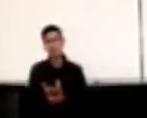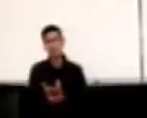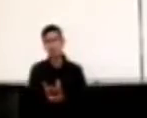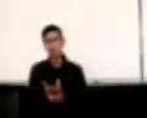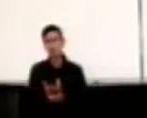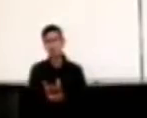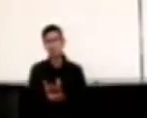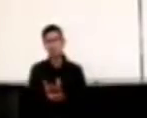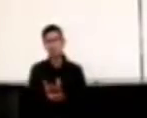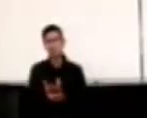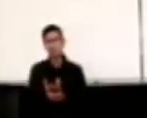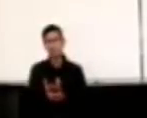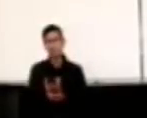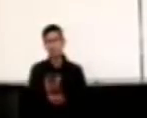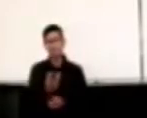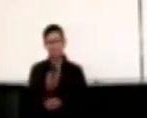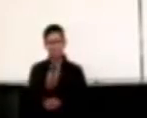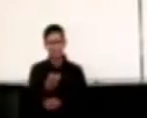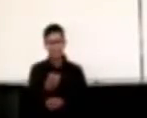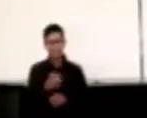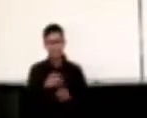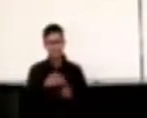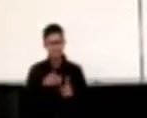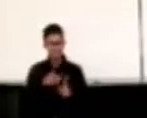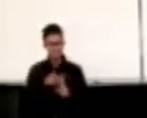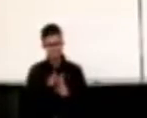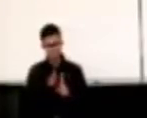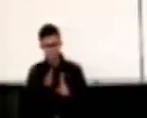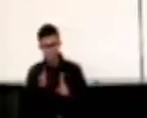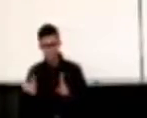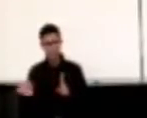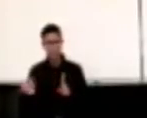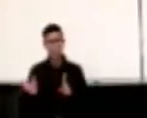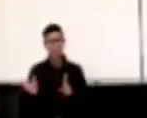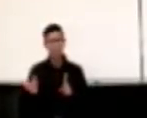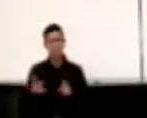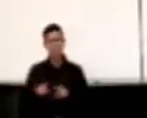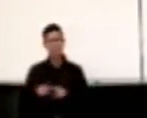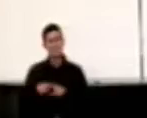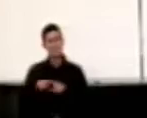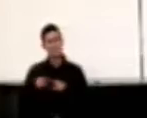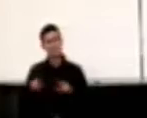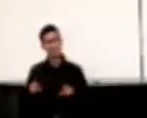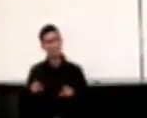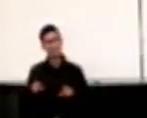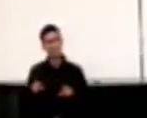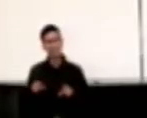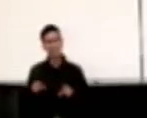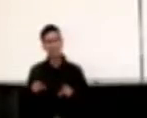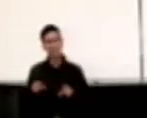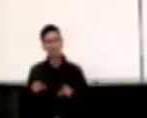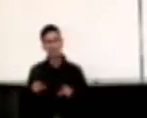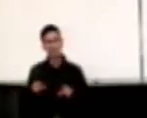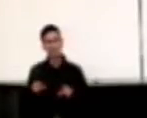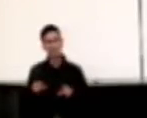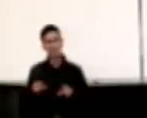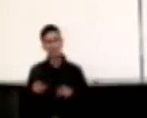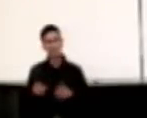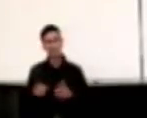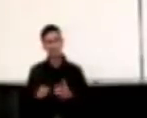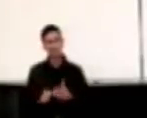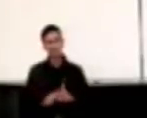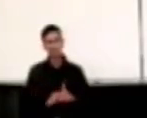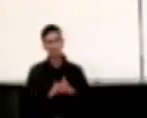tiene este desalineamiento, esta polarización también sobre la consolidación